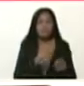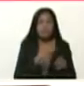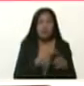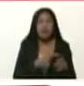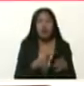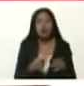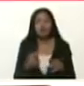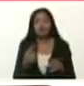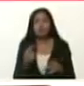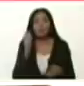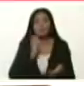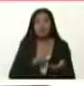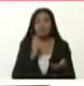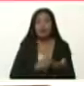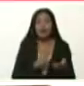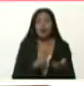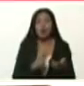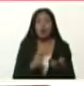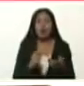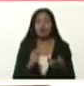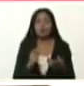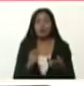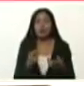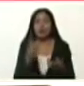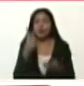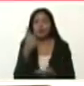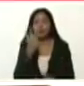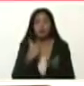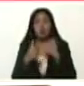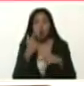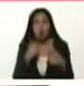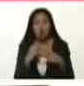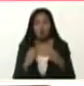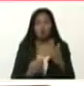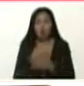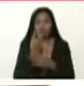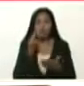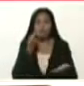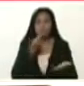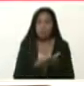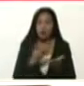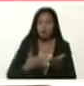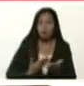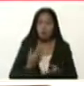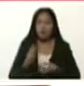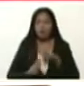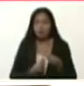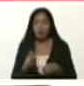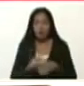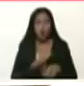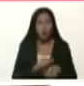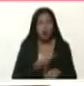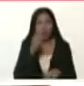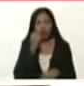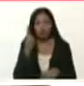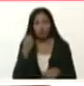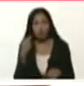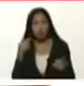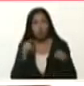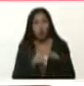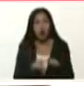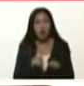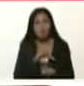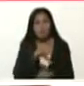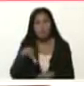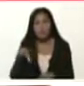me pareció importante abrirle una nueva fuente de recursos a gobernadores, gobernadoras,